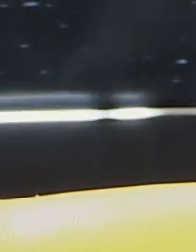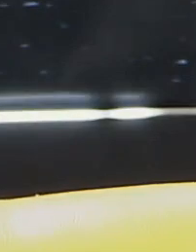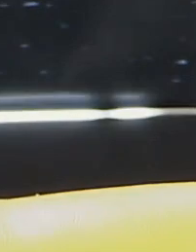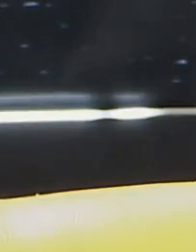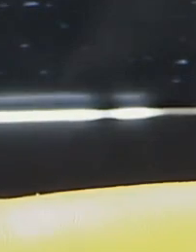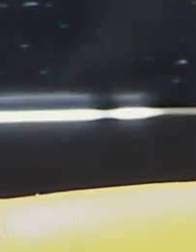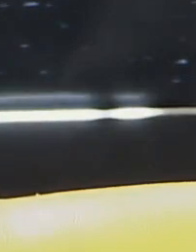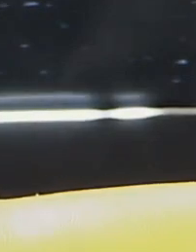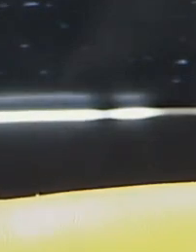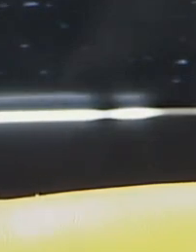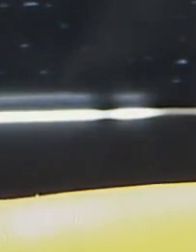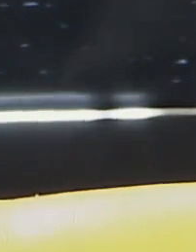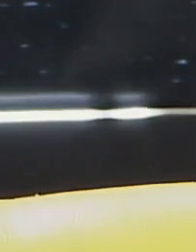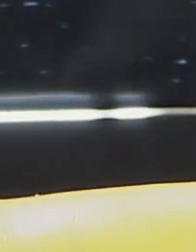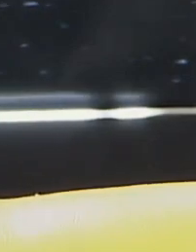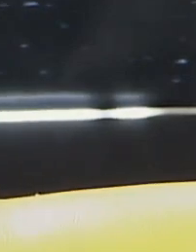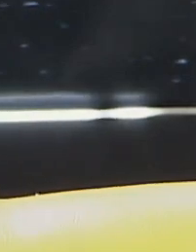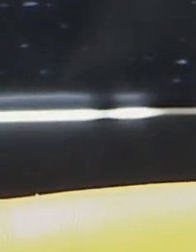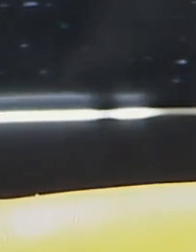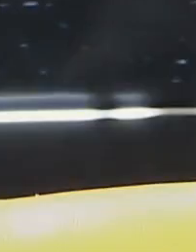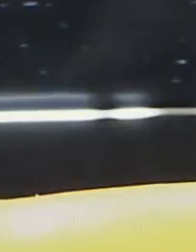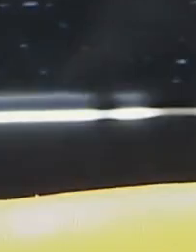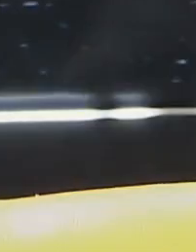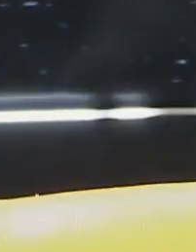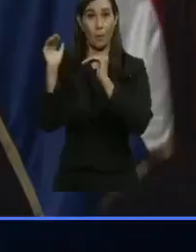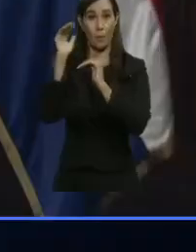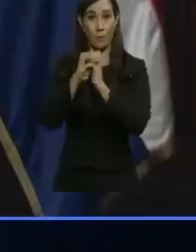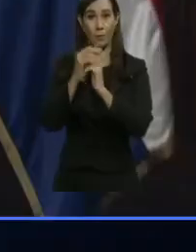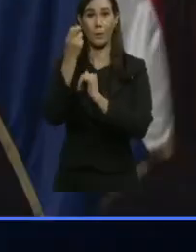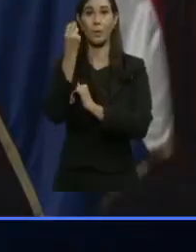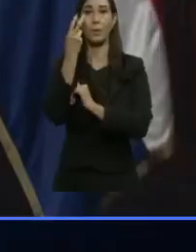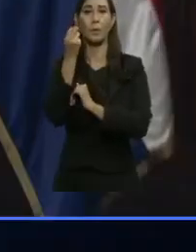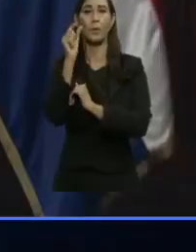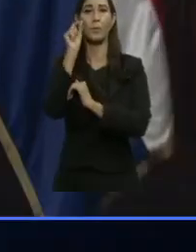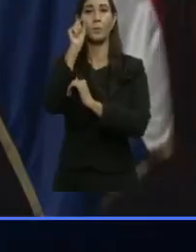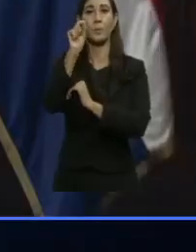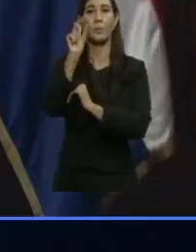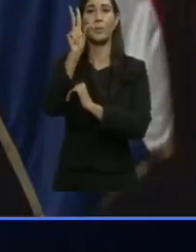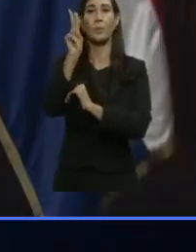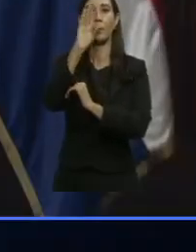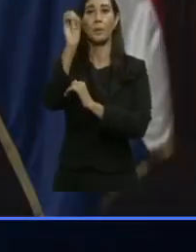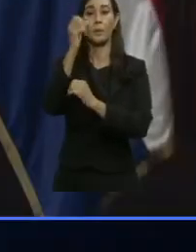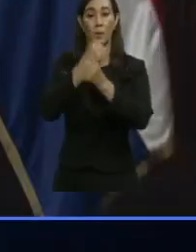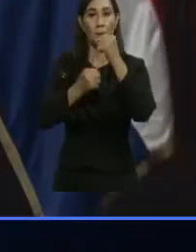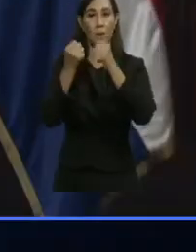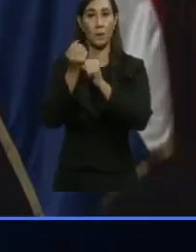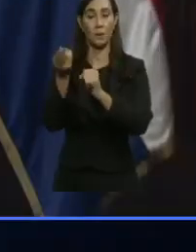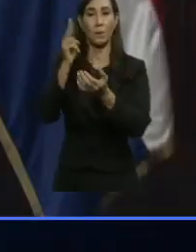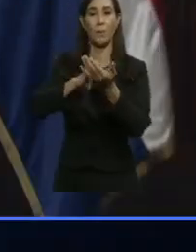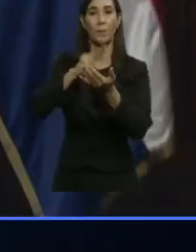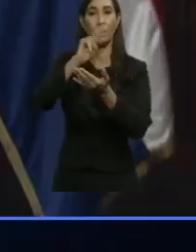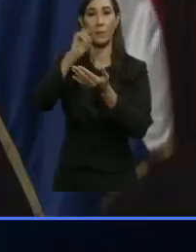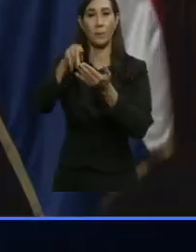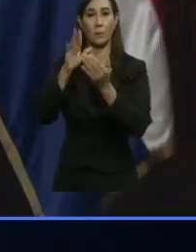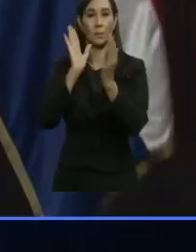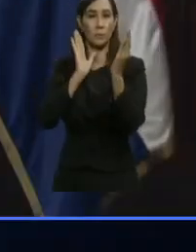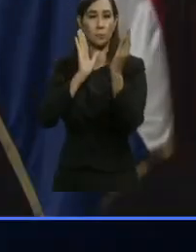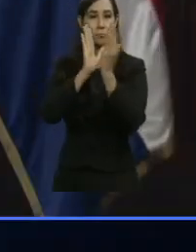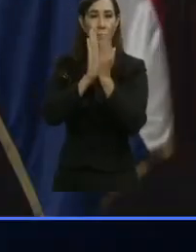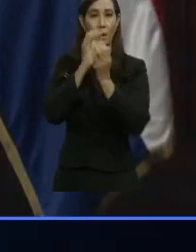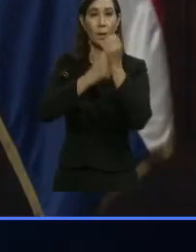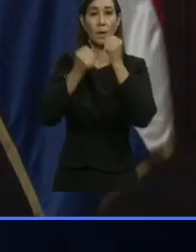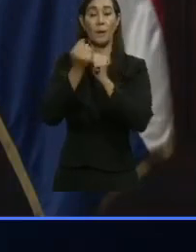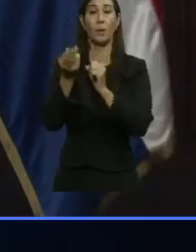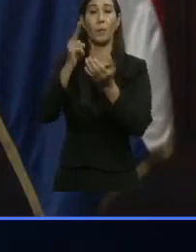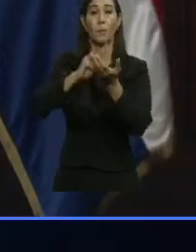presidente luís abinader ha fallado en el día de hoy yo no quiero verme oficialista pero le ha dado un tapón de boca por lo menos ha mellado esa